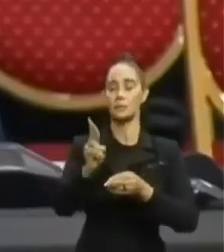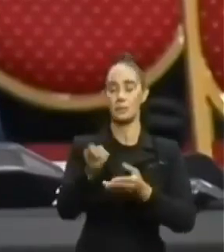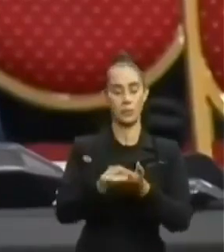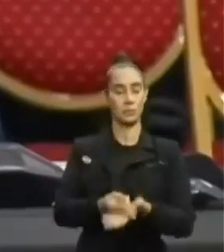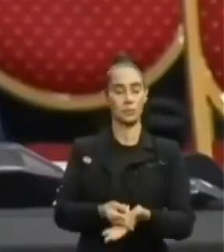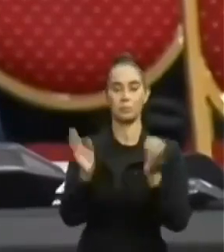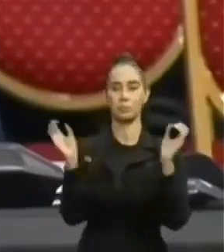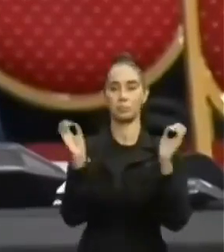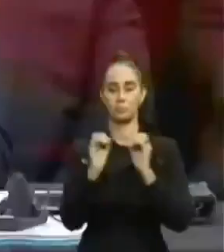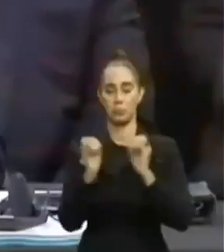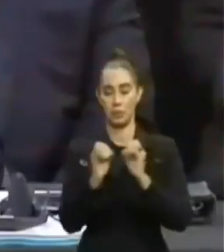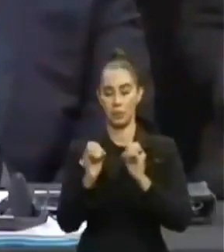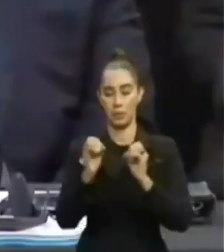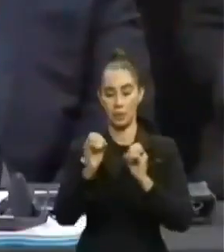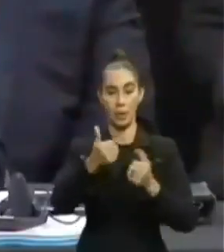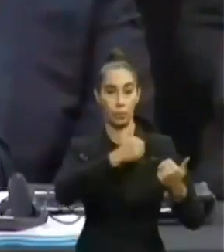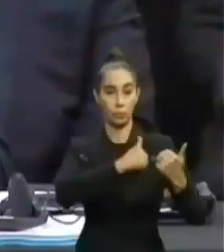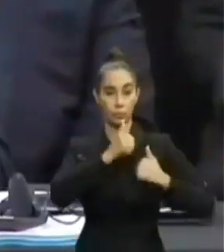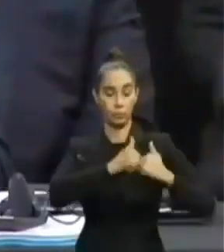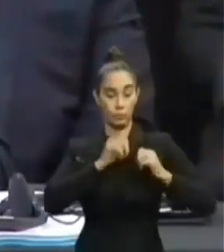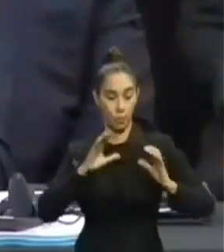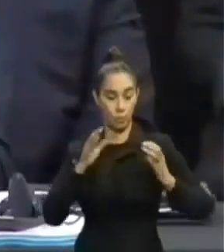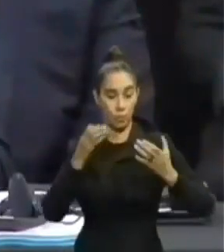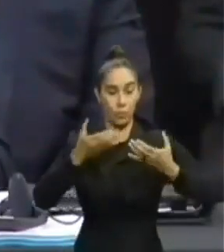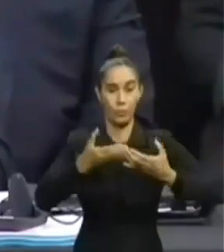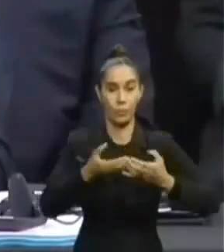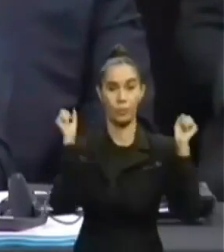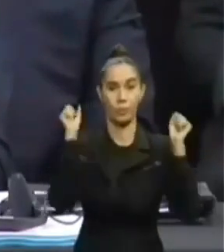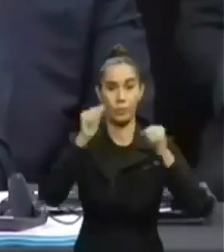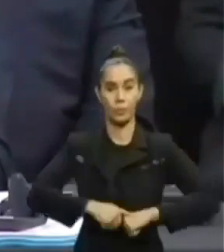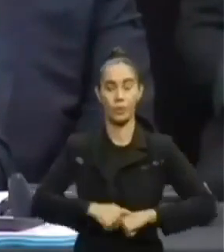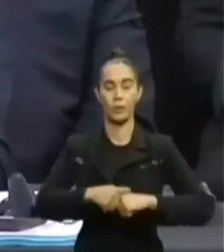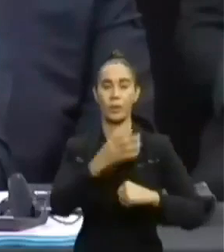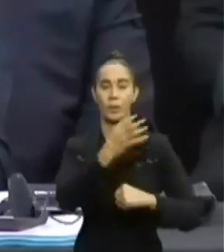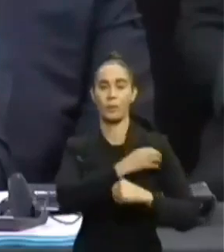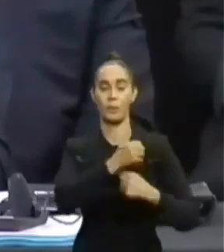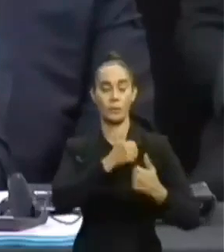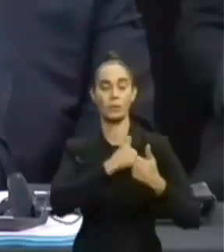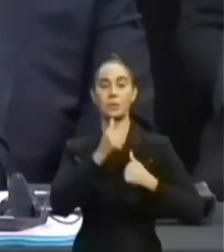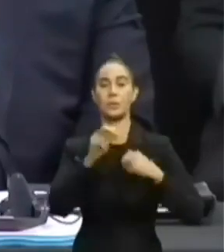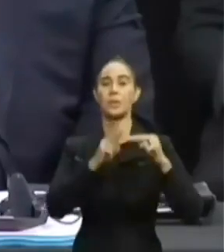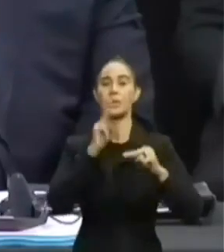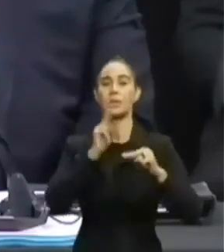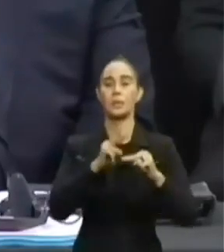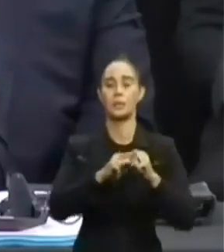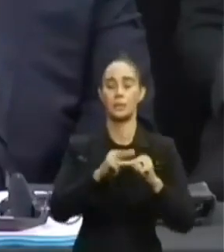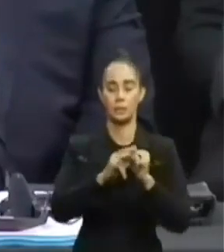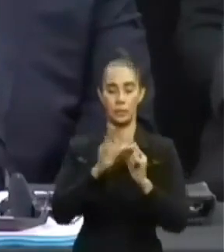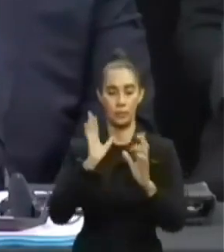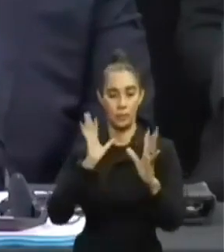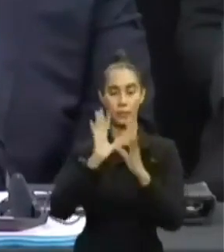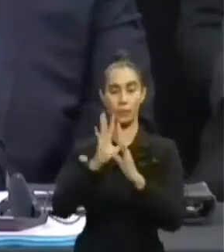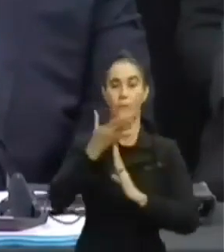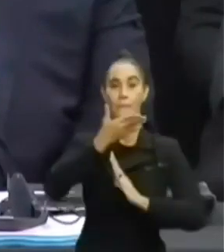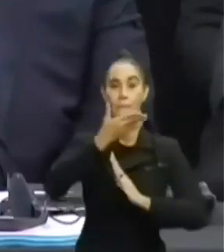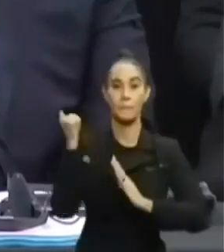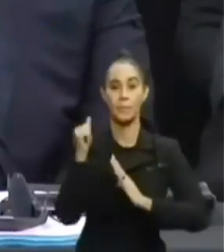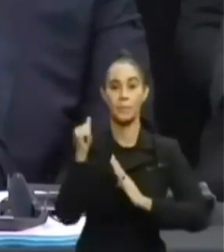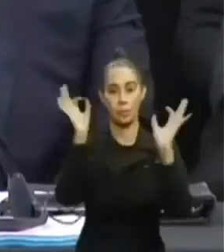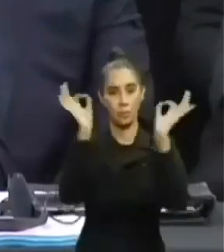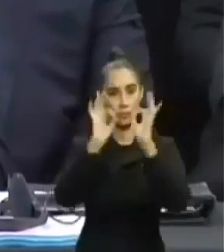militar robusta que permita a la Policía Nacional Haitiana confrontar en mejores condiciones a